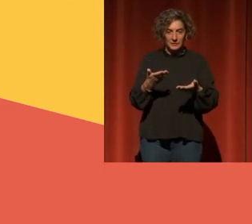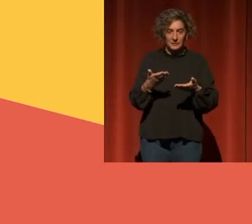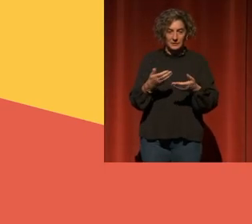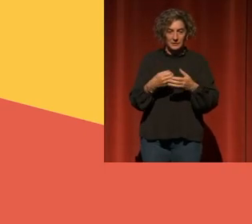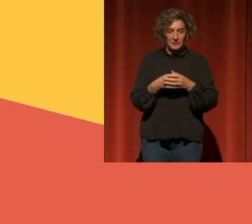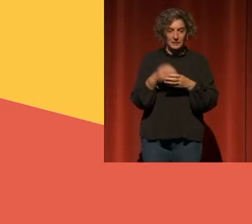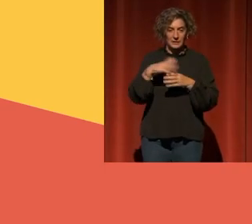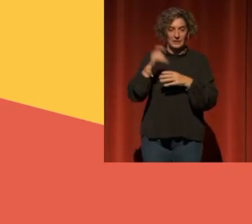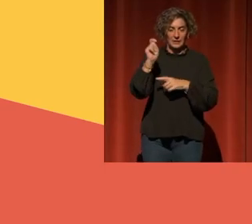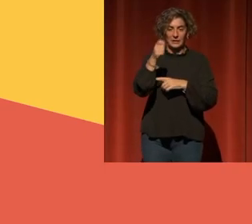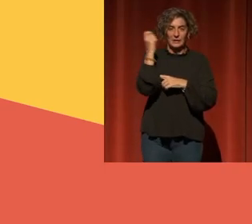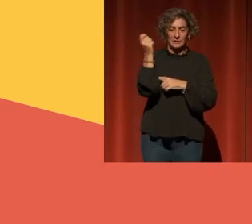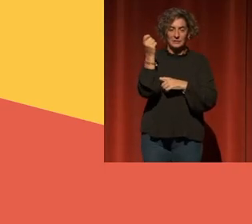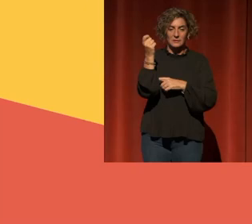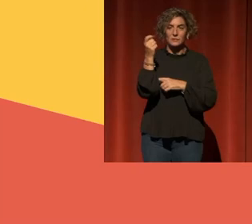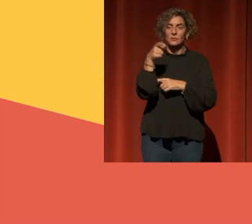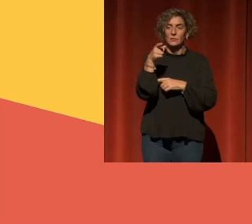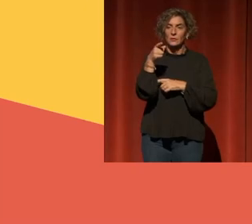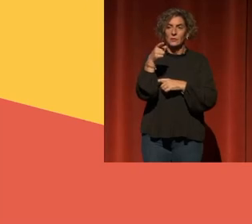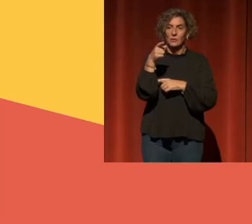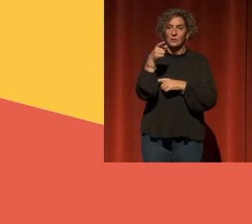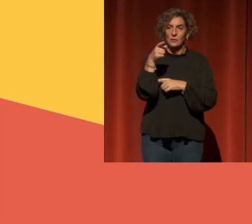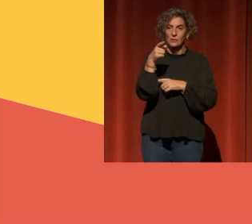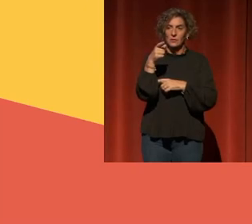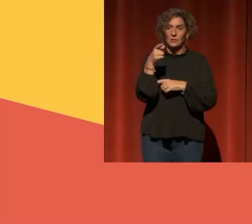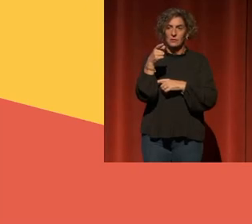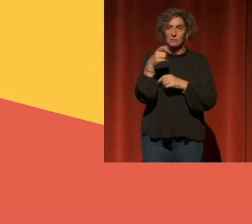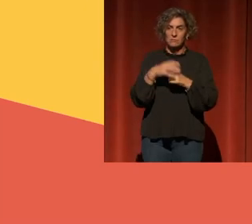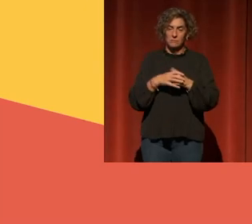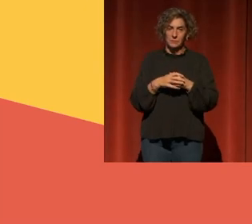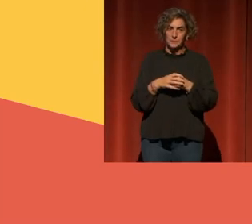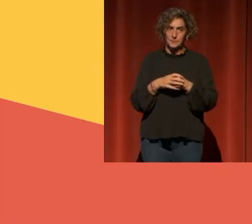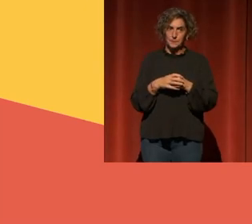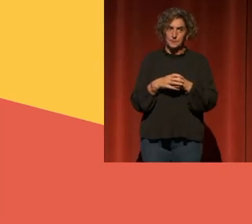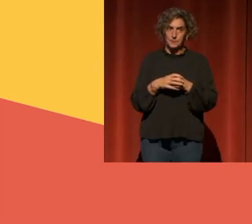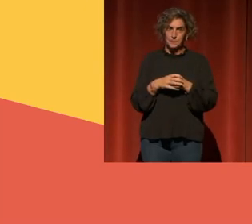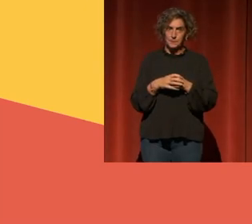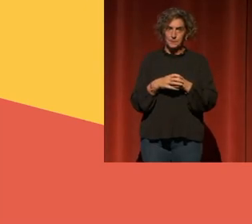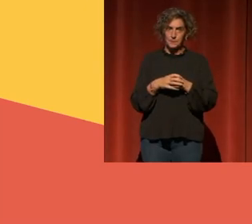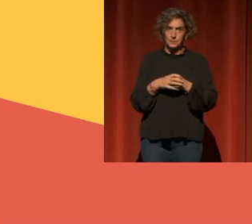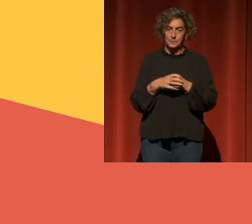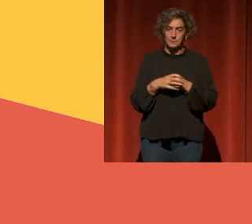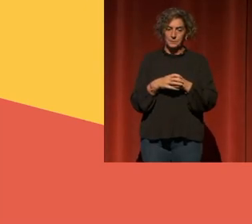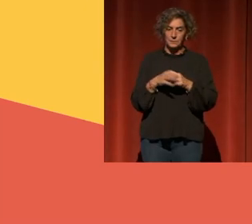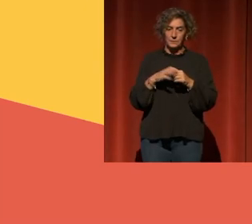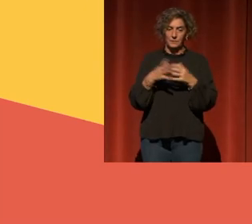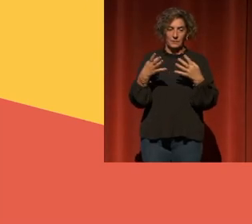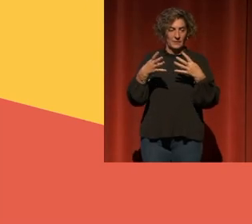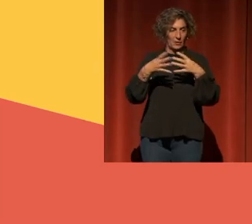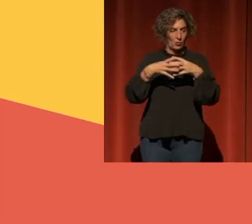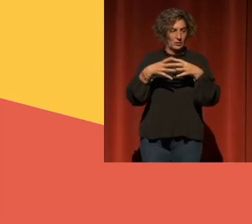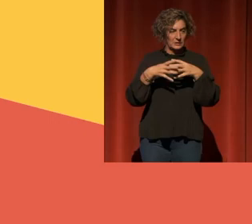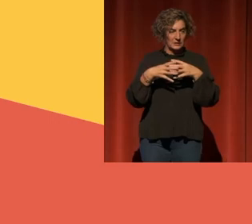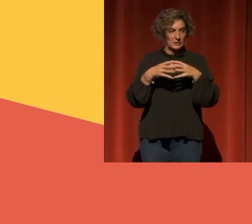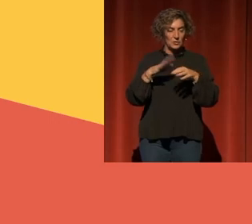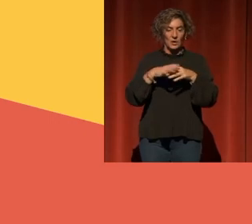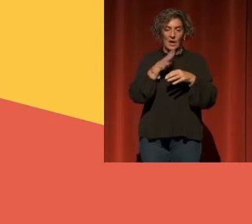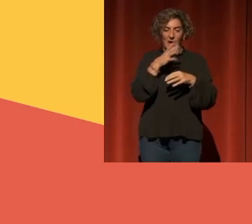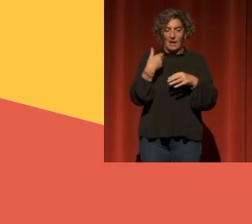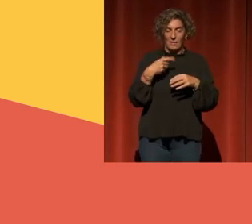gusta muchísimo y además lo he mencionado a propósito Ah de bueno del texto de eida hace un